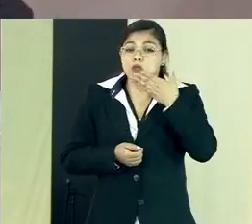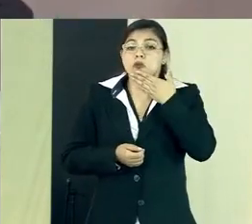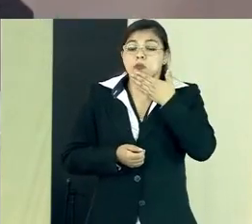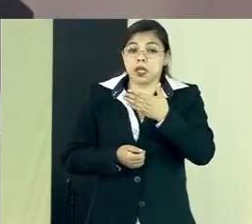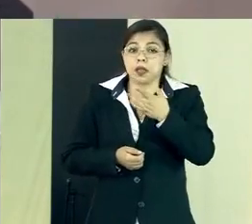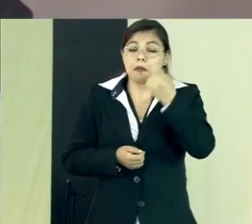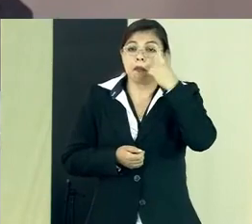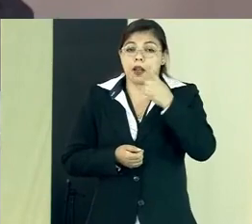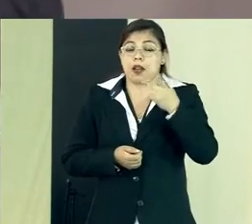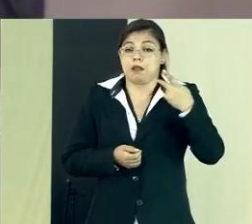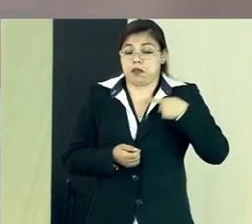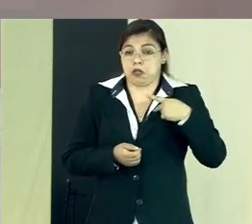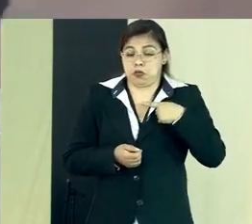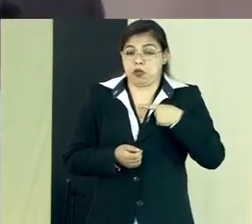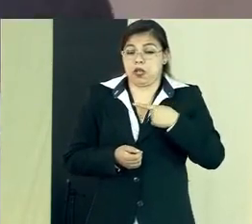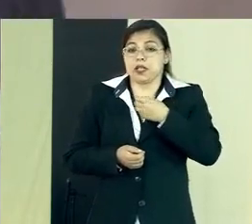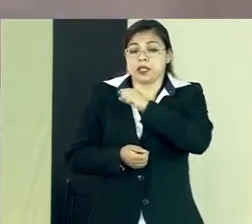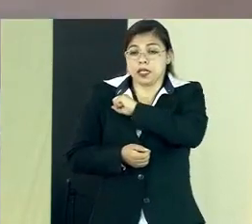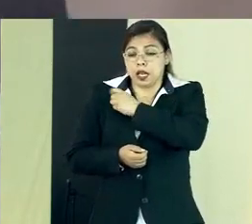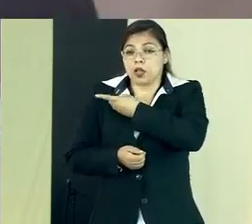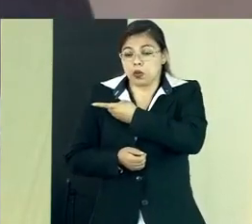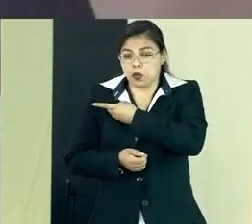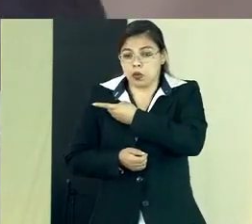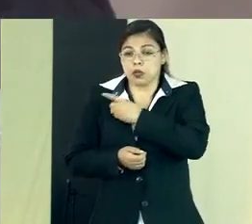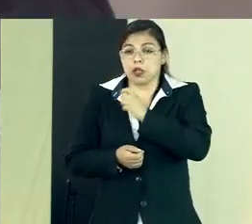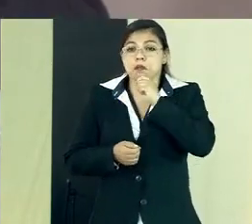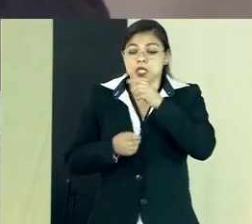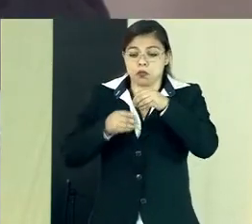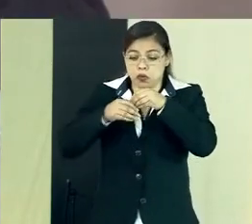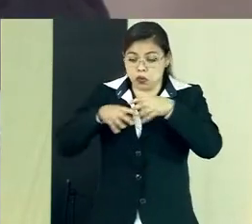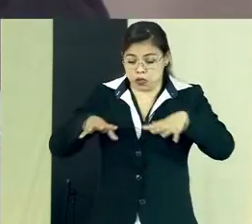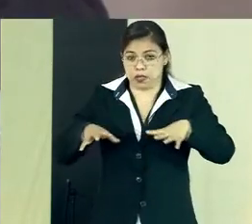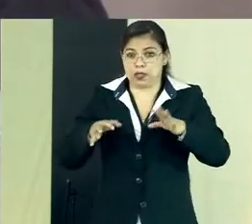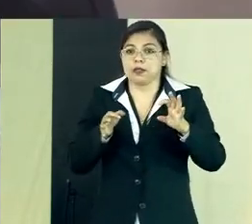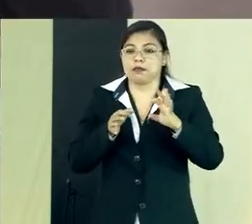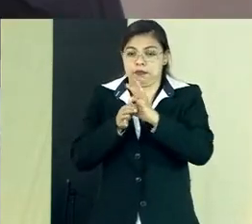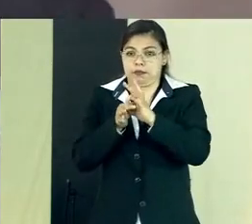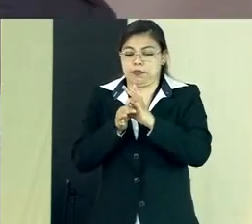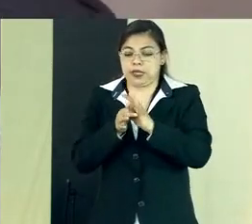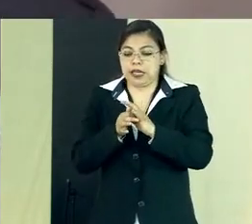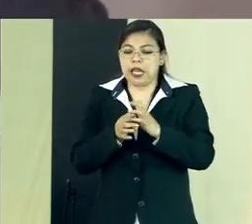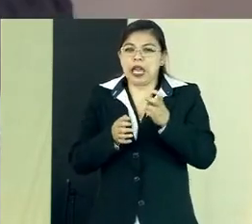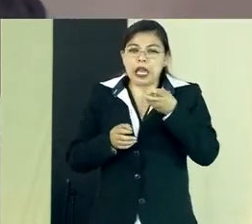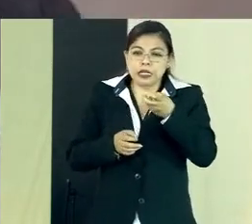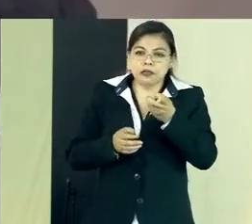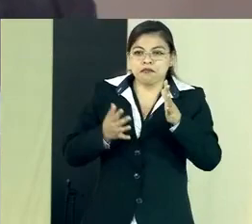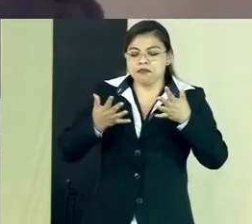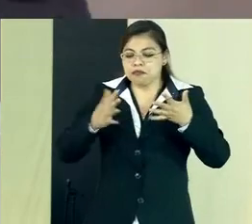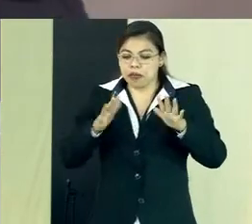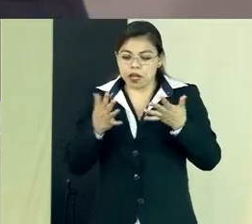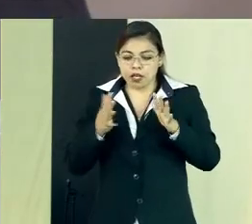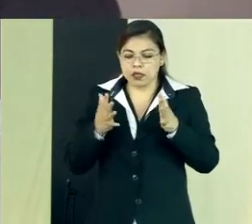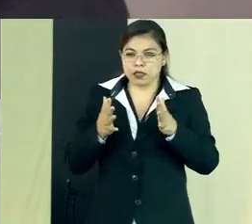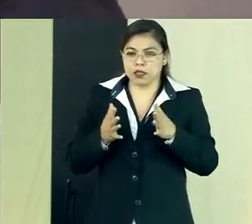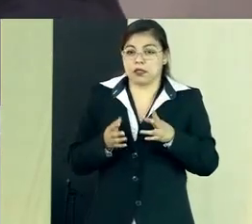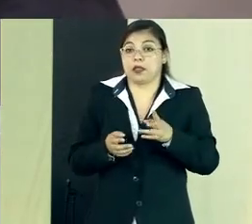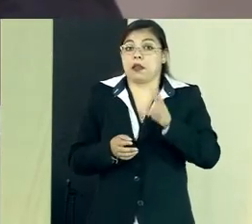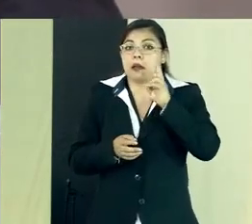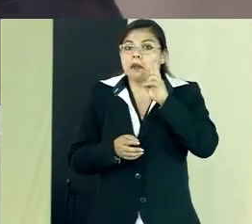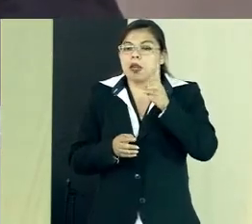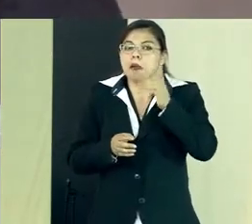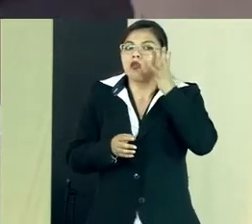en atención primaria de la salud y una red integrada de servicios este es más o menos la diapositiva